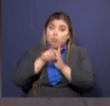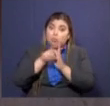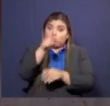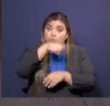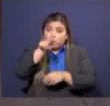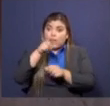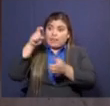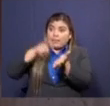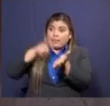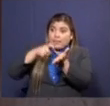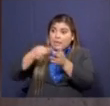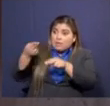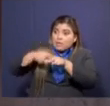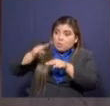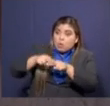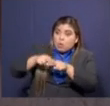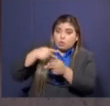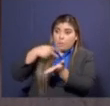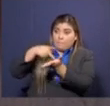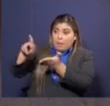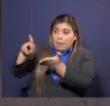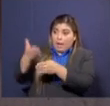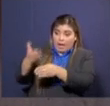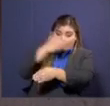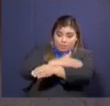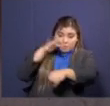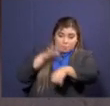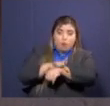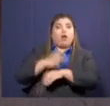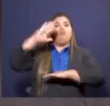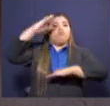anticipadamente sus impuestos.